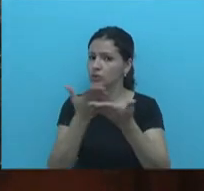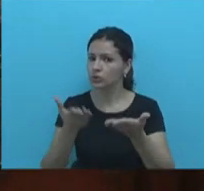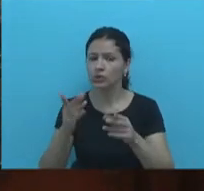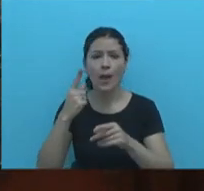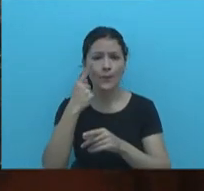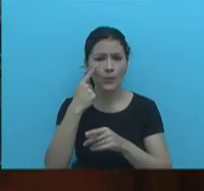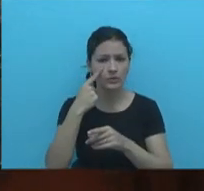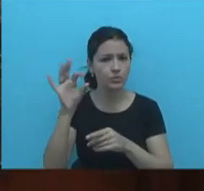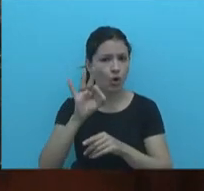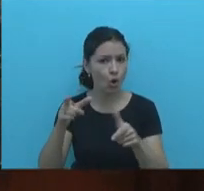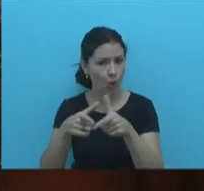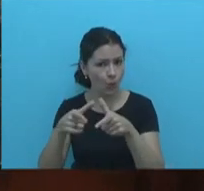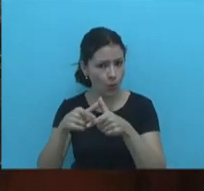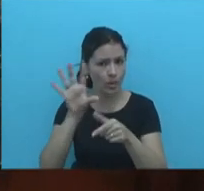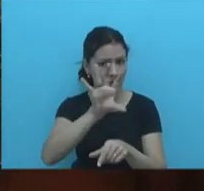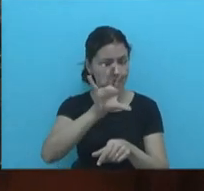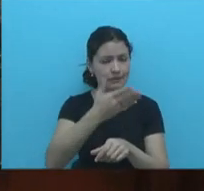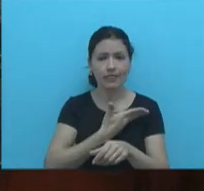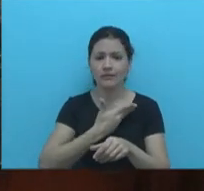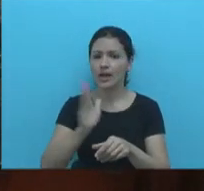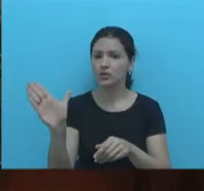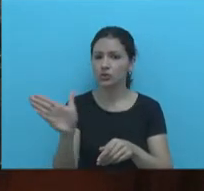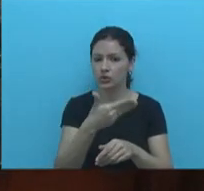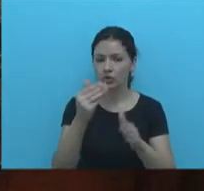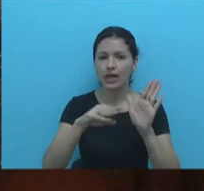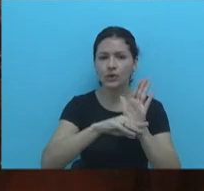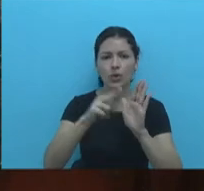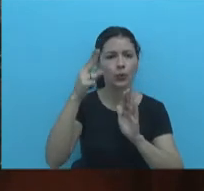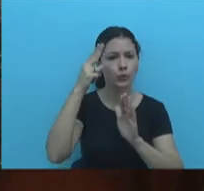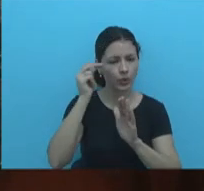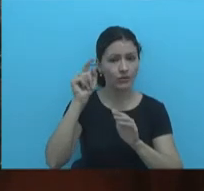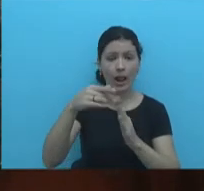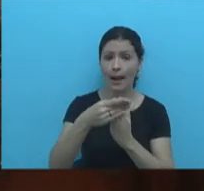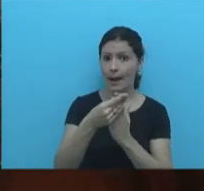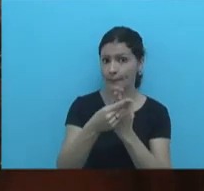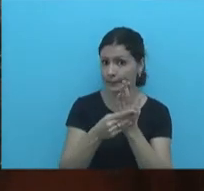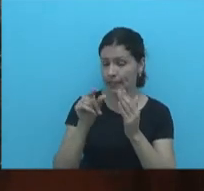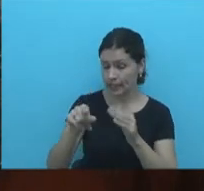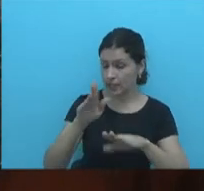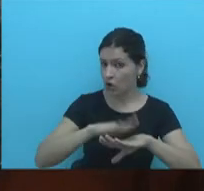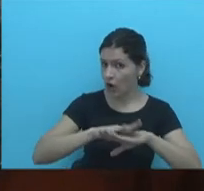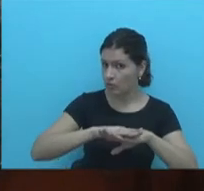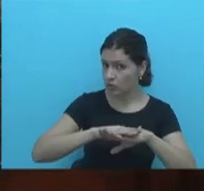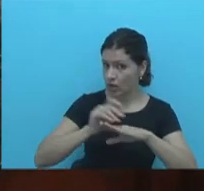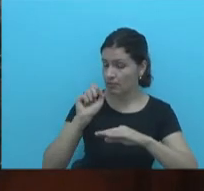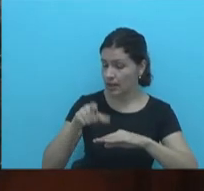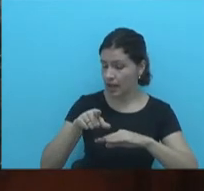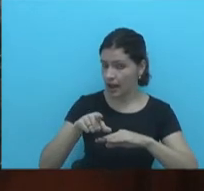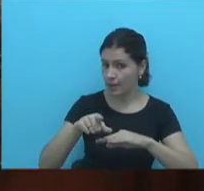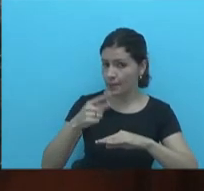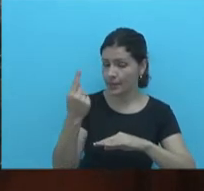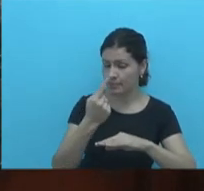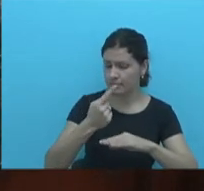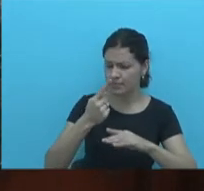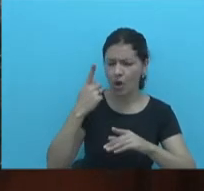comunas del territorio de la Provincia de Santa Fe. Artículo 9. La autoridad de aplicación tendrá como funciones, primero,